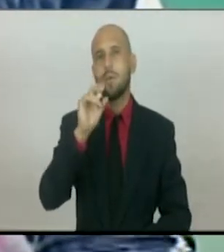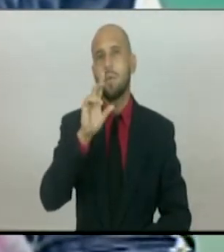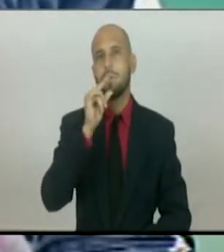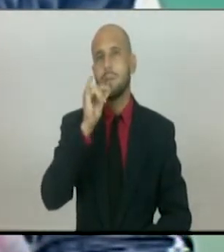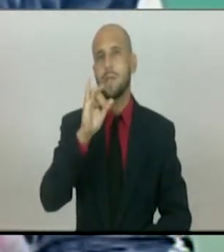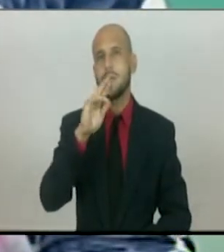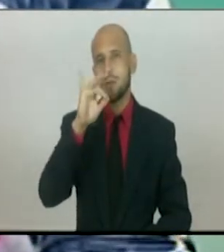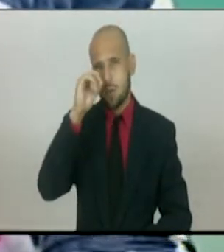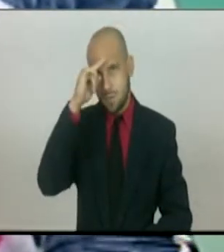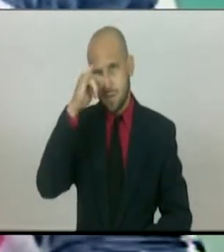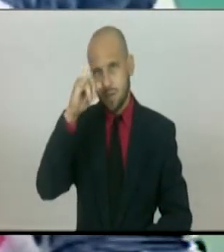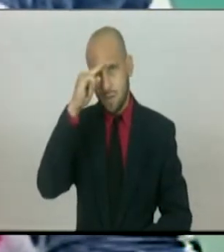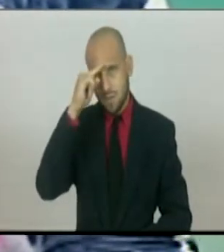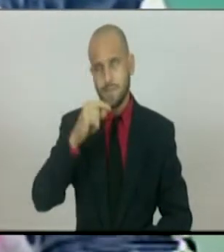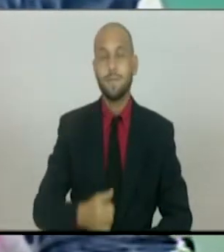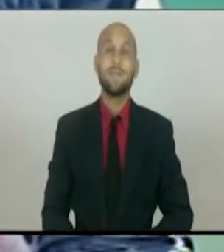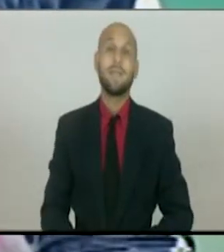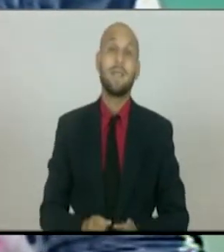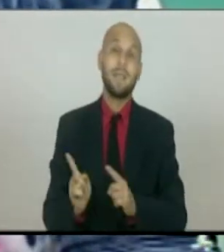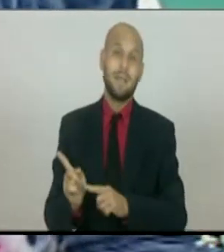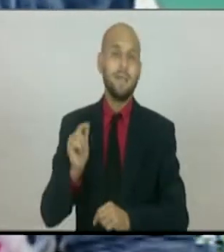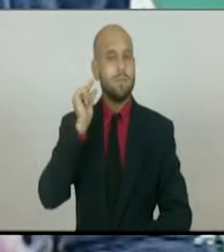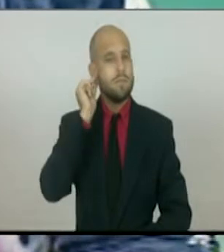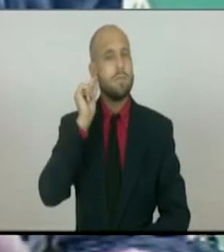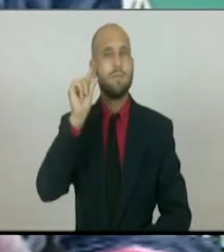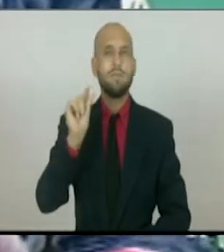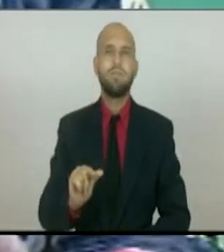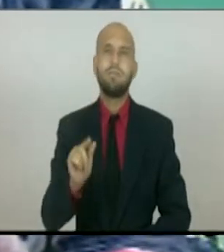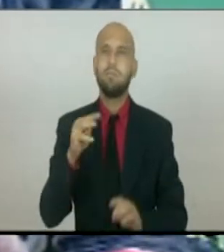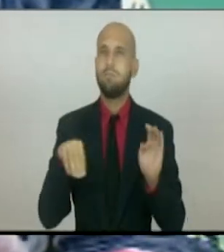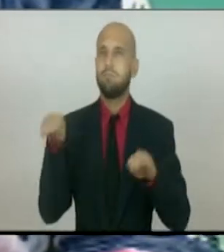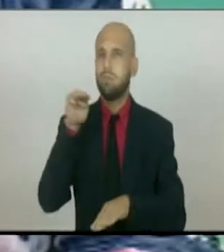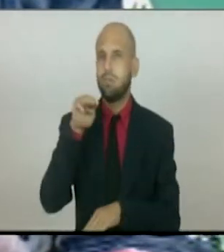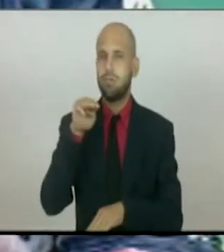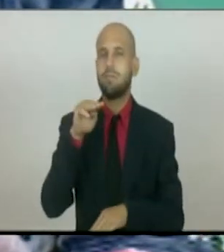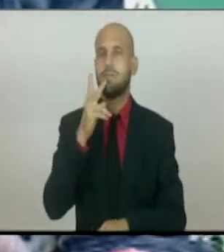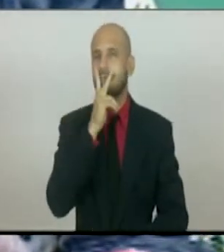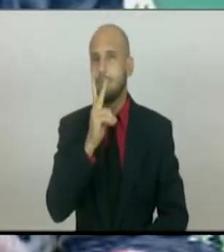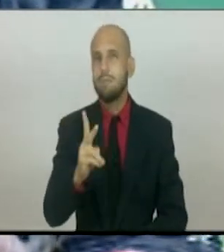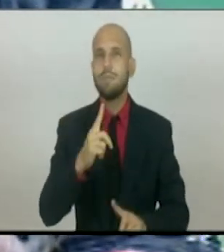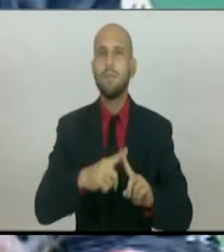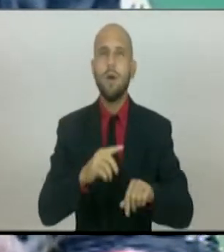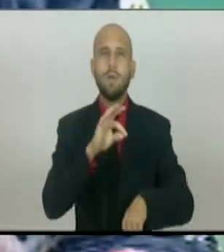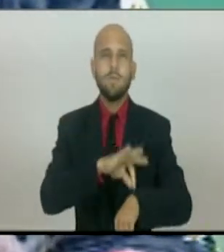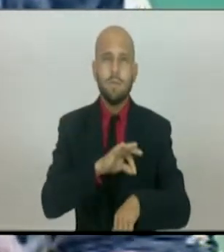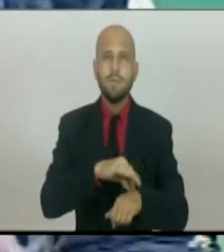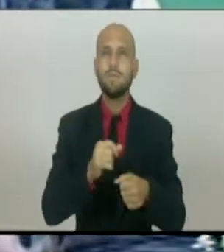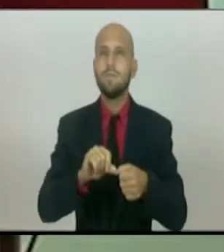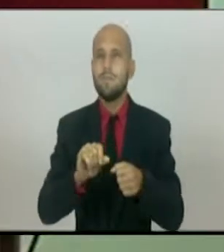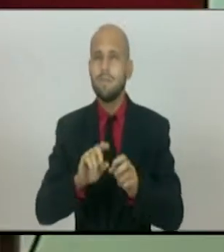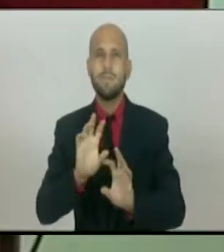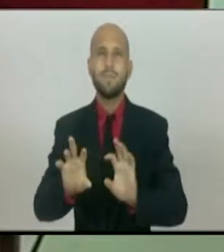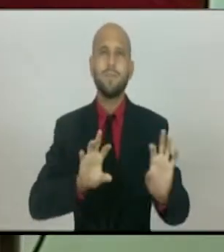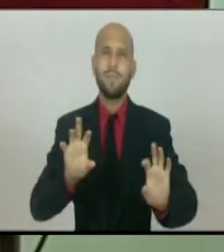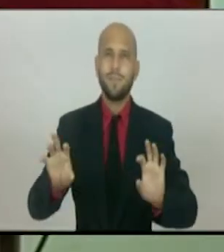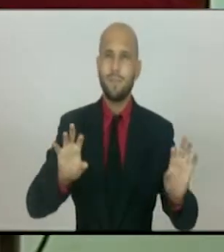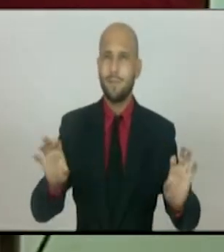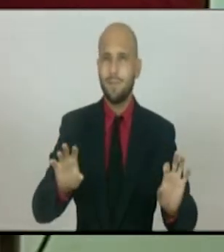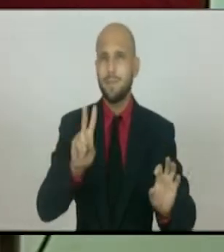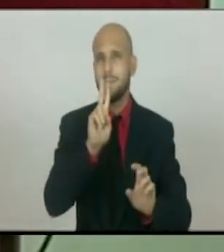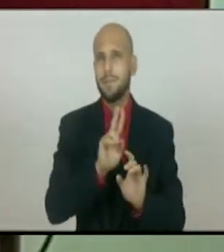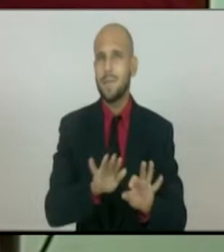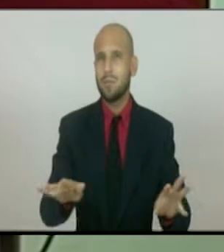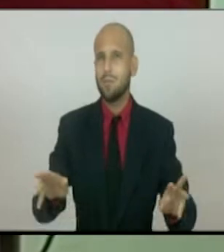máster Yasnaya Prada, que es la subdirectora provincial de vectores, a quien ya le doy las buenas tardes y la bienvenida. Buenas